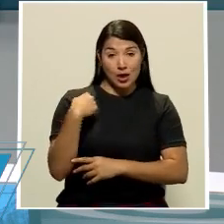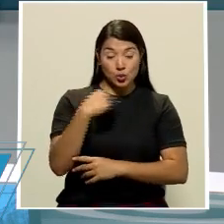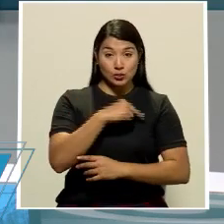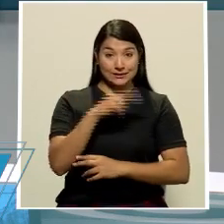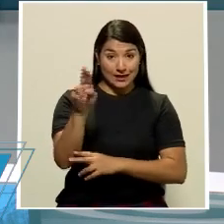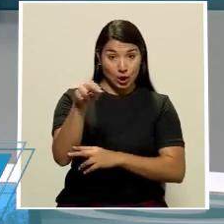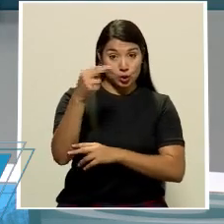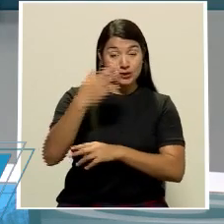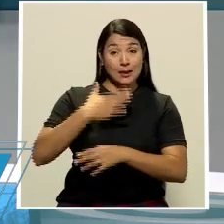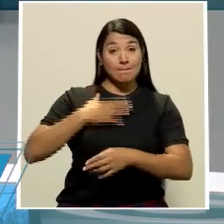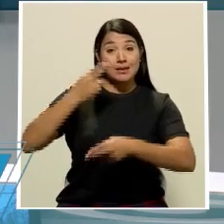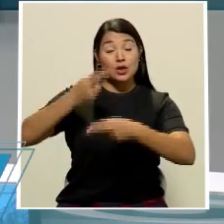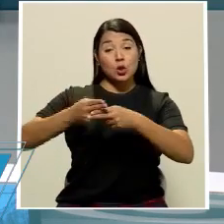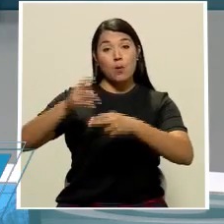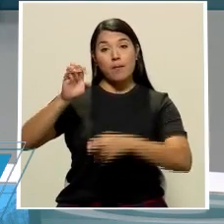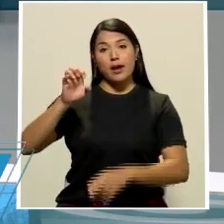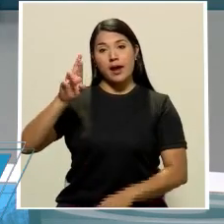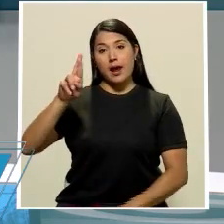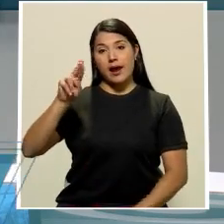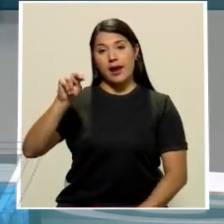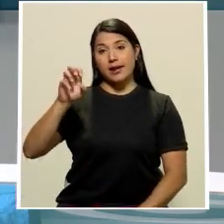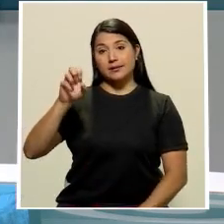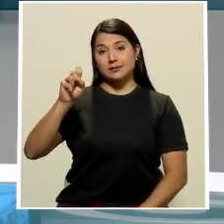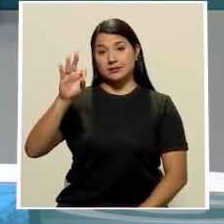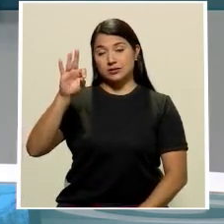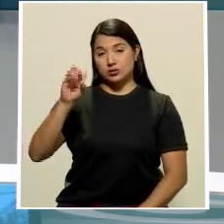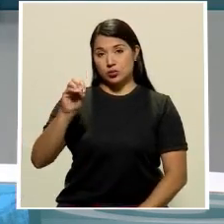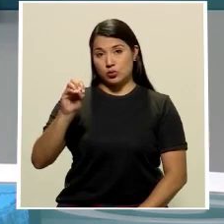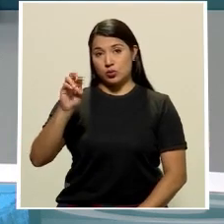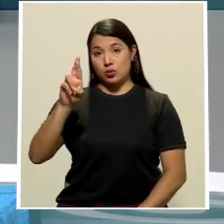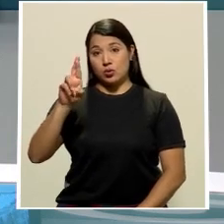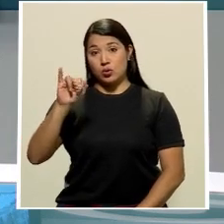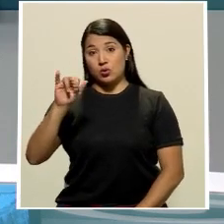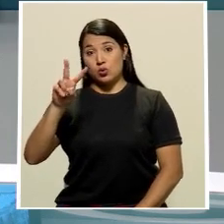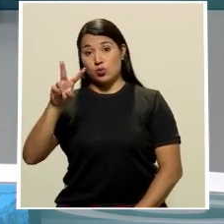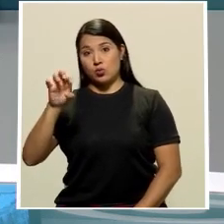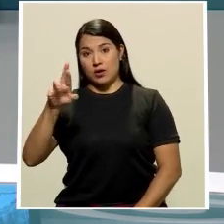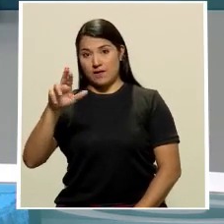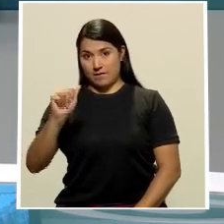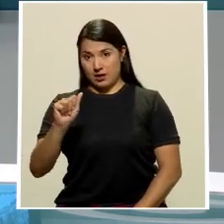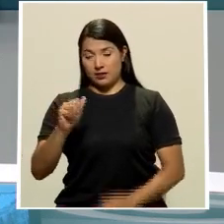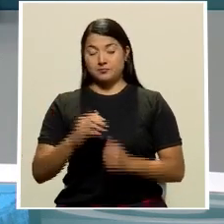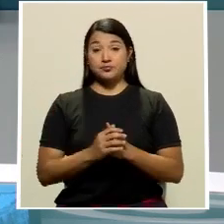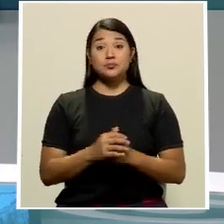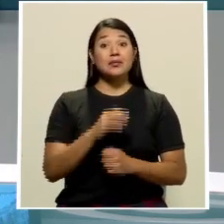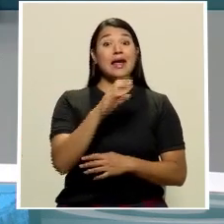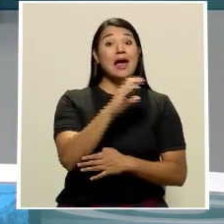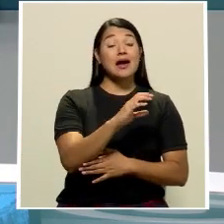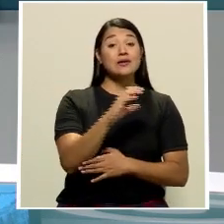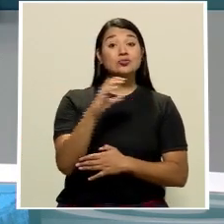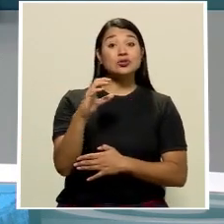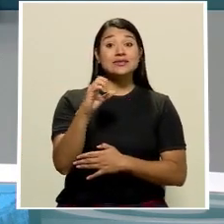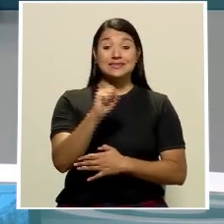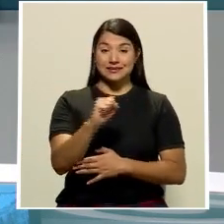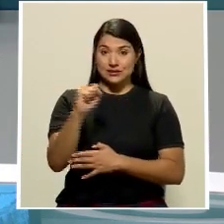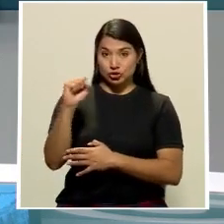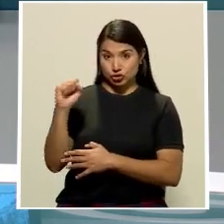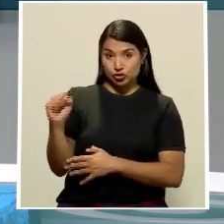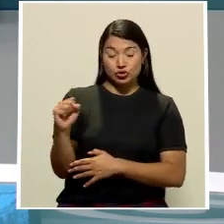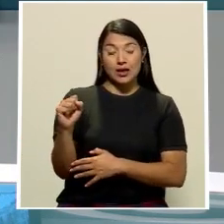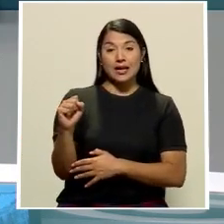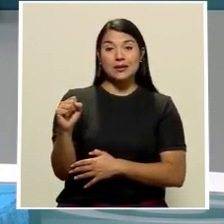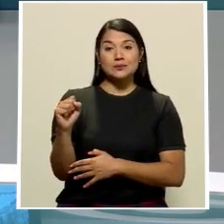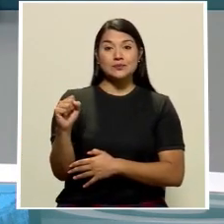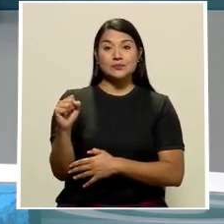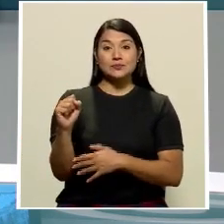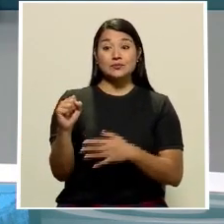nosotros. Soy Ernesto Rivera. La Caja Costarricense del Seguro Social